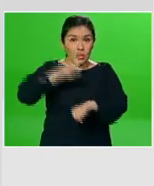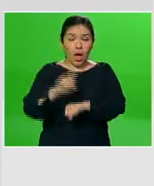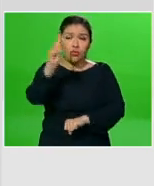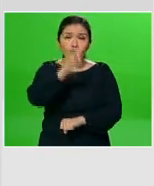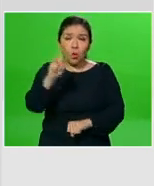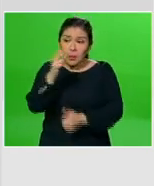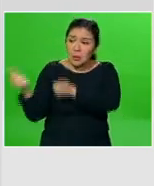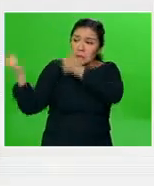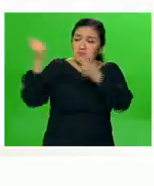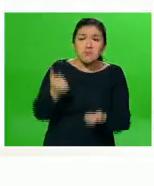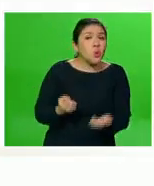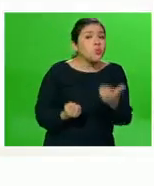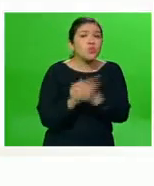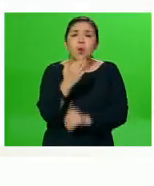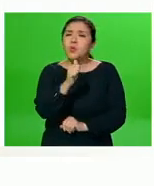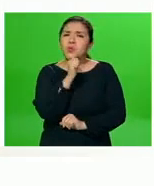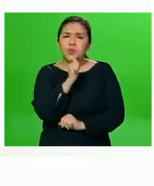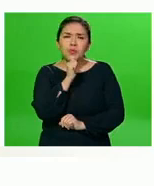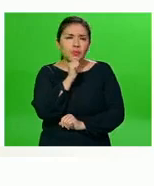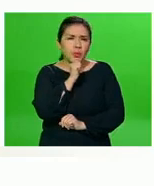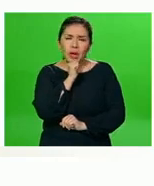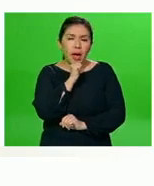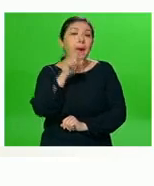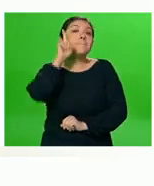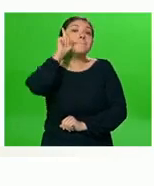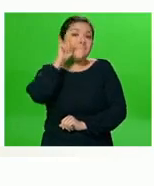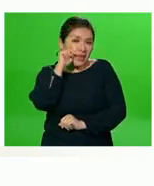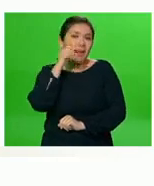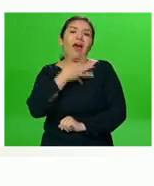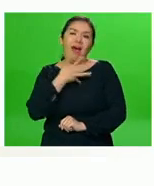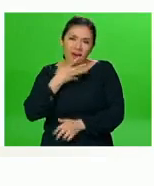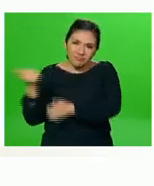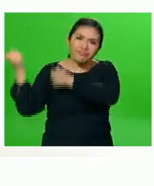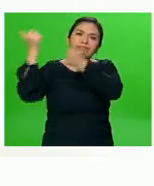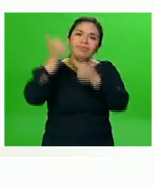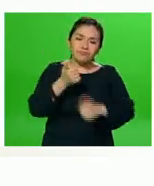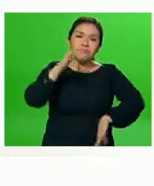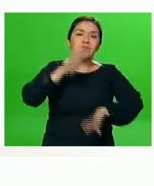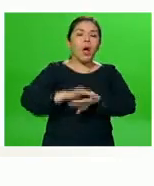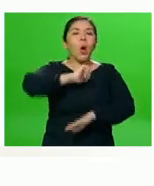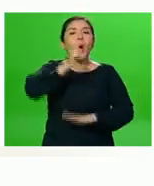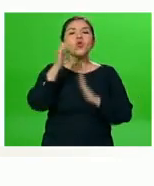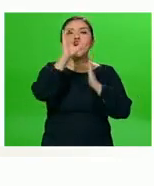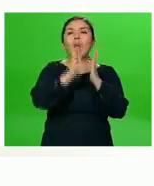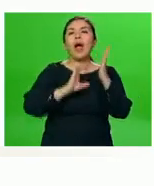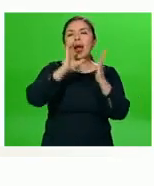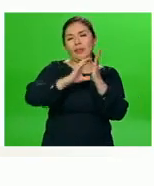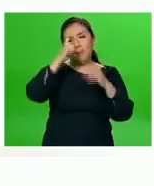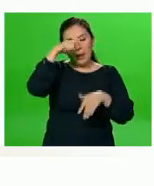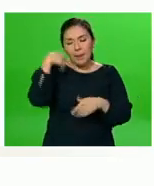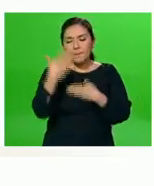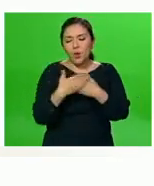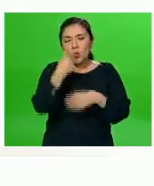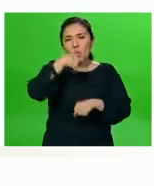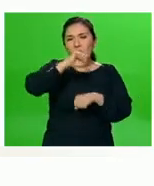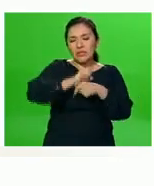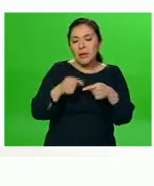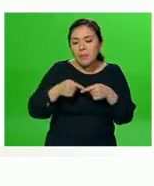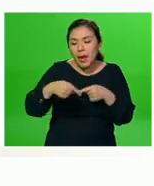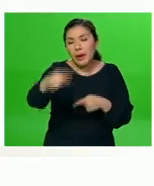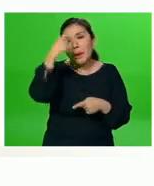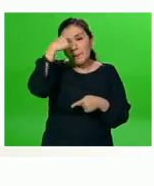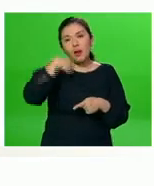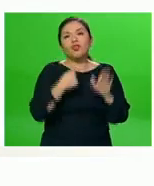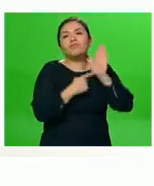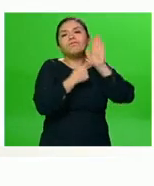ninguna dosis al país el día de mañana se estarán presentando ya el calendario de la próxima semana para tener la